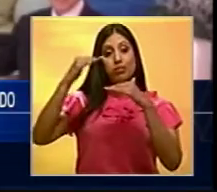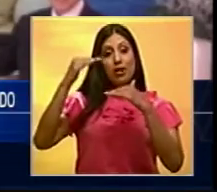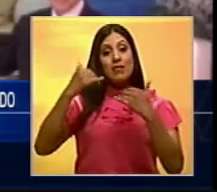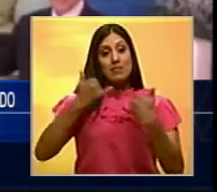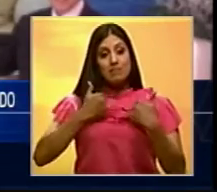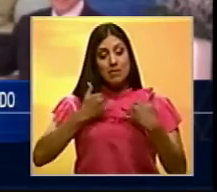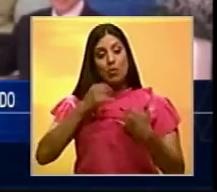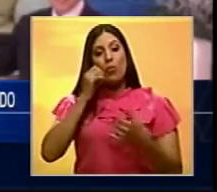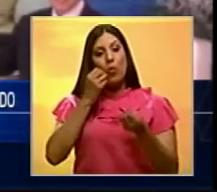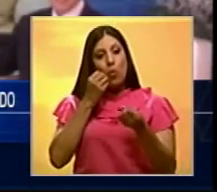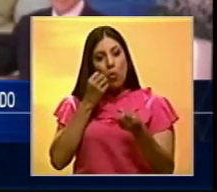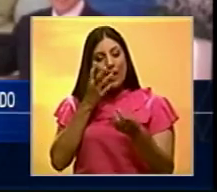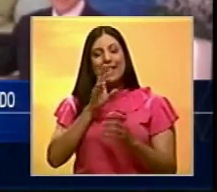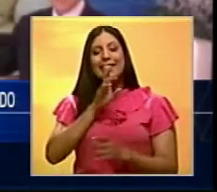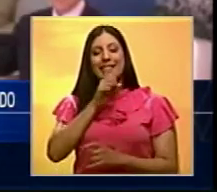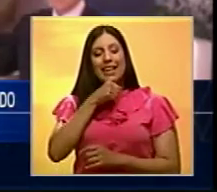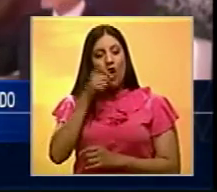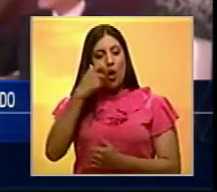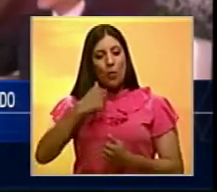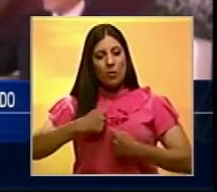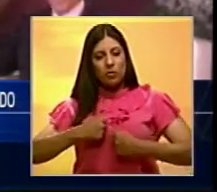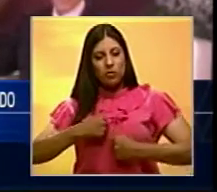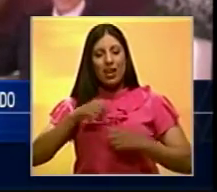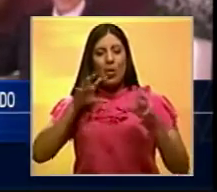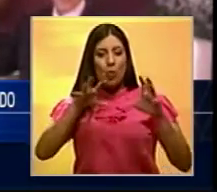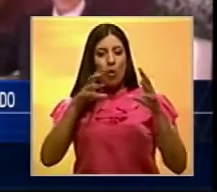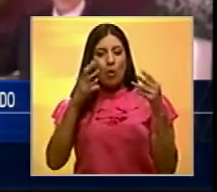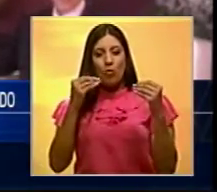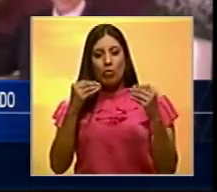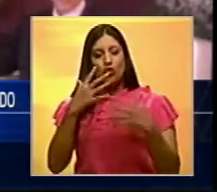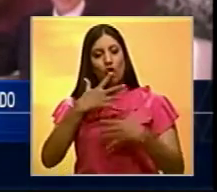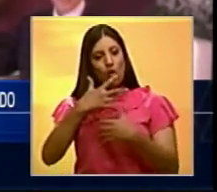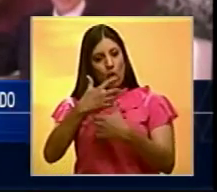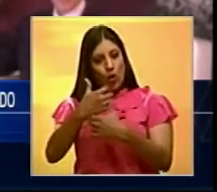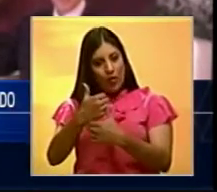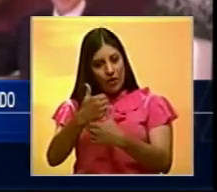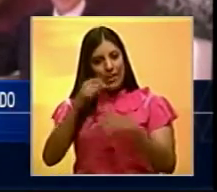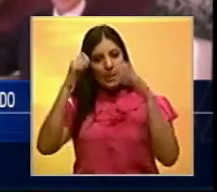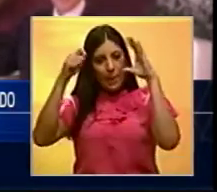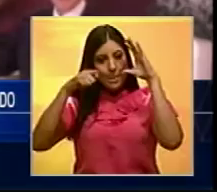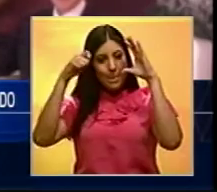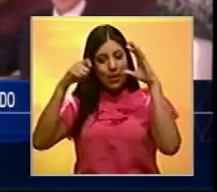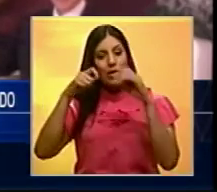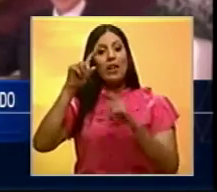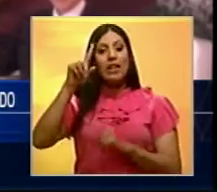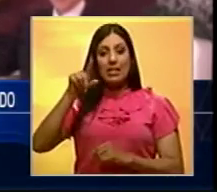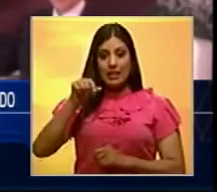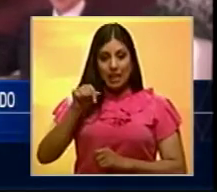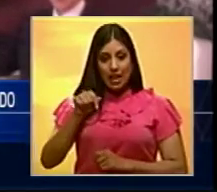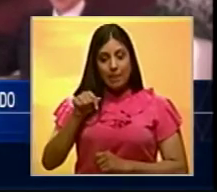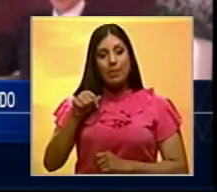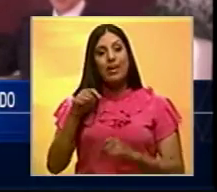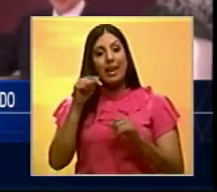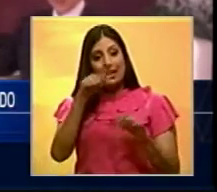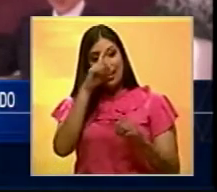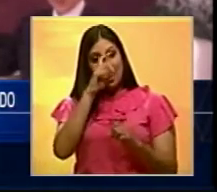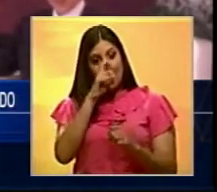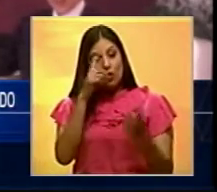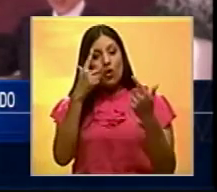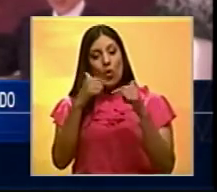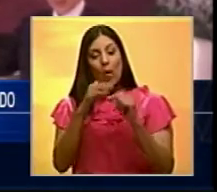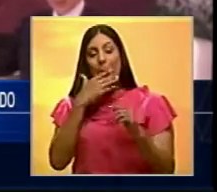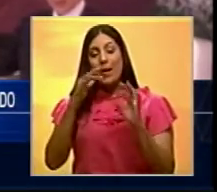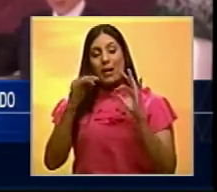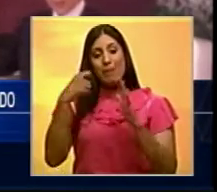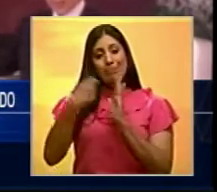mismo medio reseña que el secreto de La Roca es su sentido del humor y la confianza en sus películas. Además, este año también se posicionó como el actor